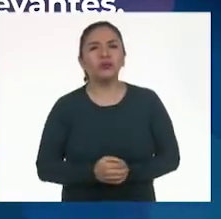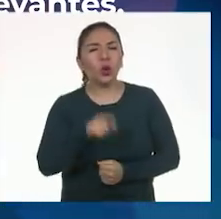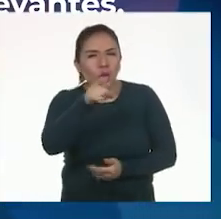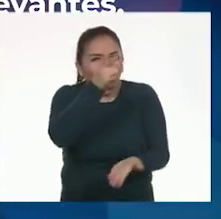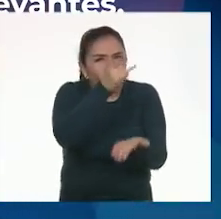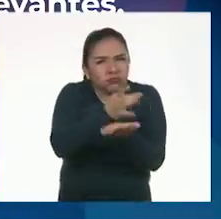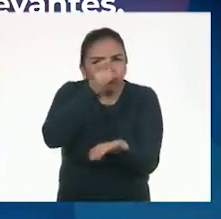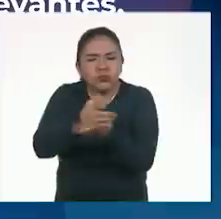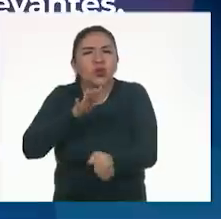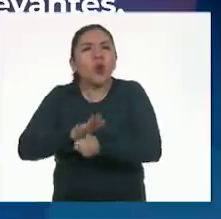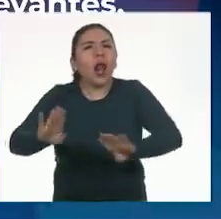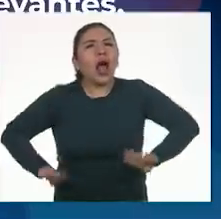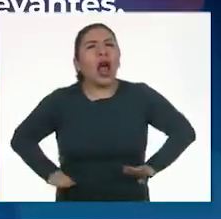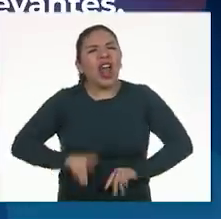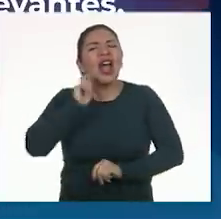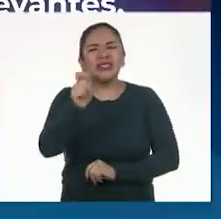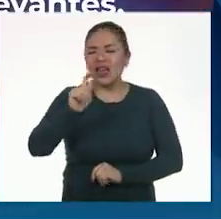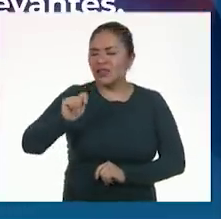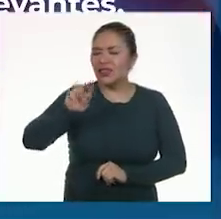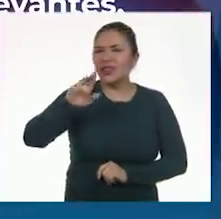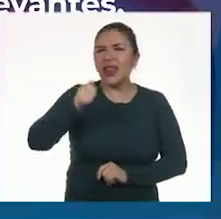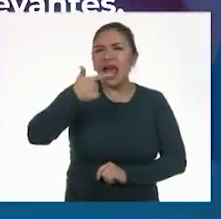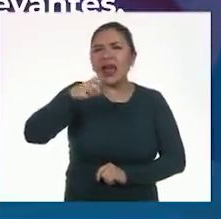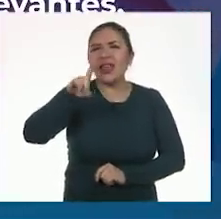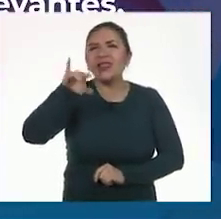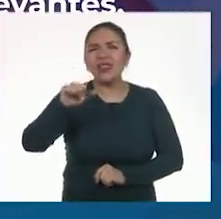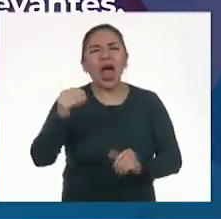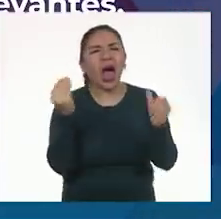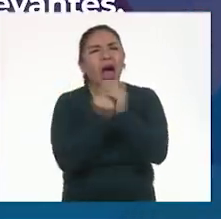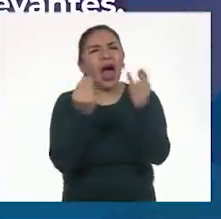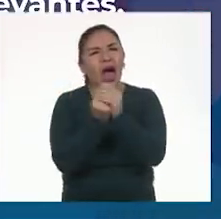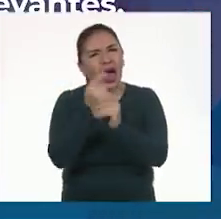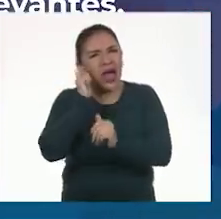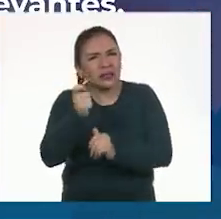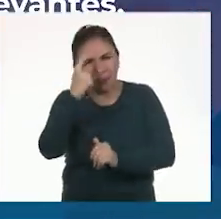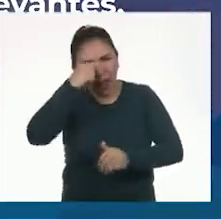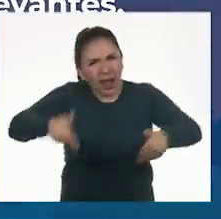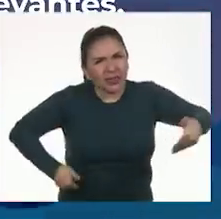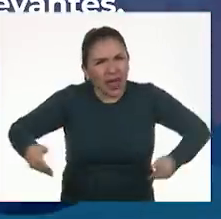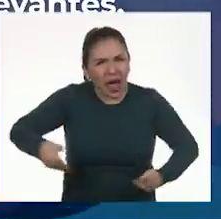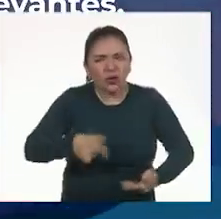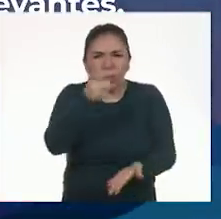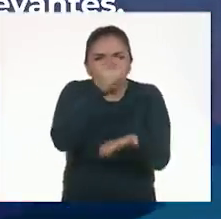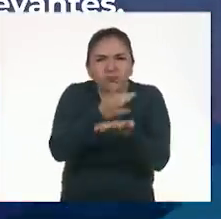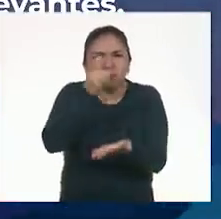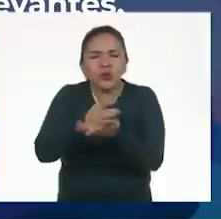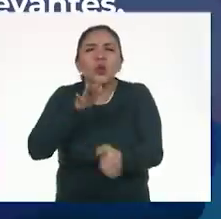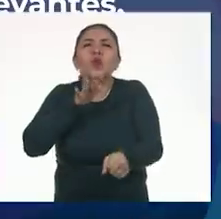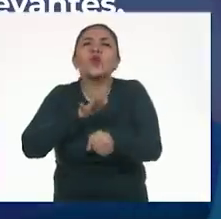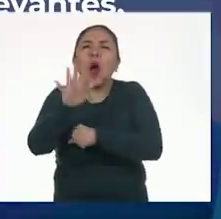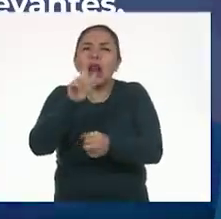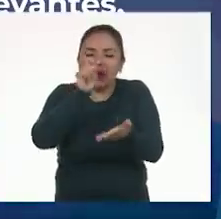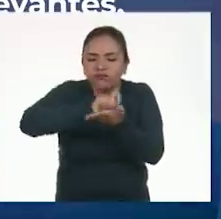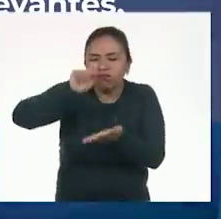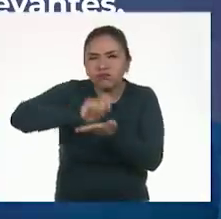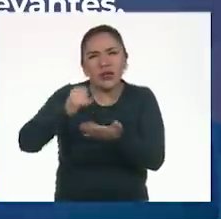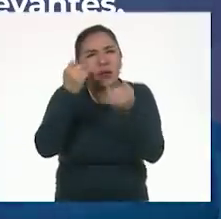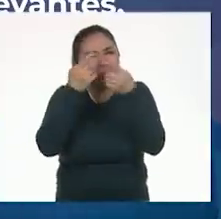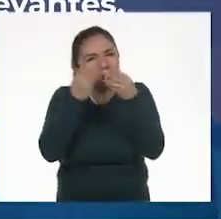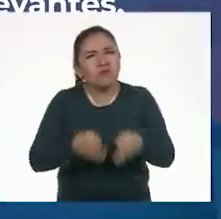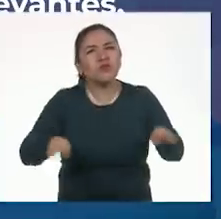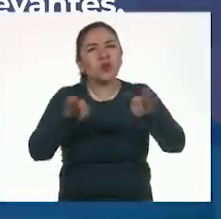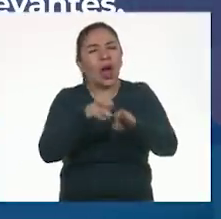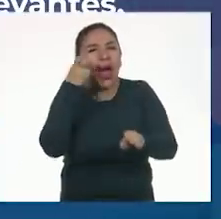las características de la tragedia como género dramático, identifica textos trágicos relevantes. Hoy vamos a